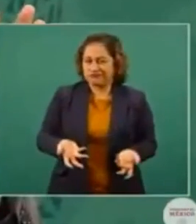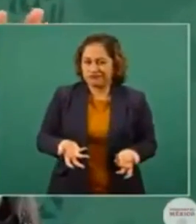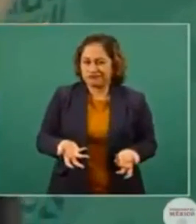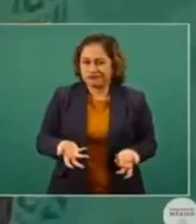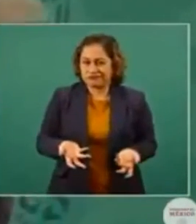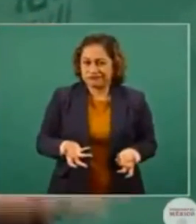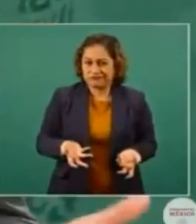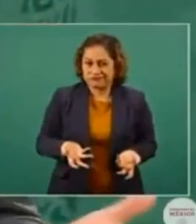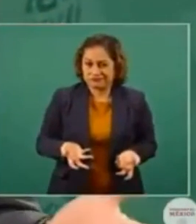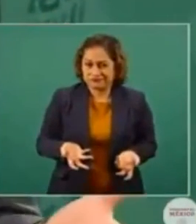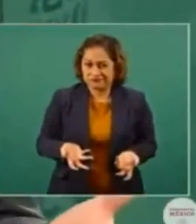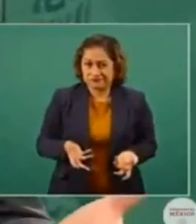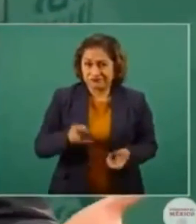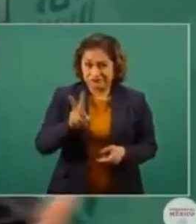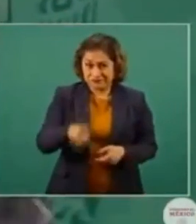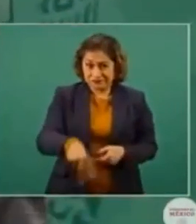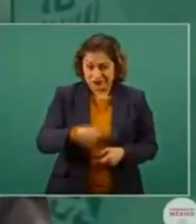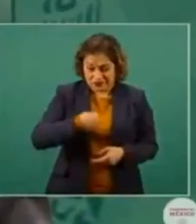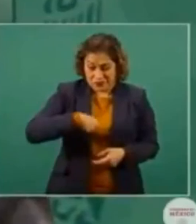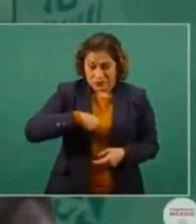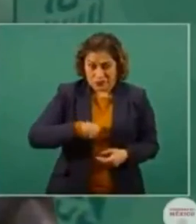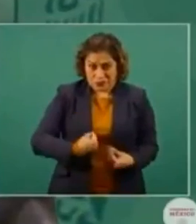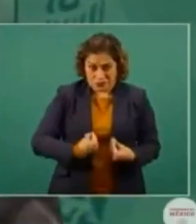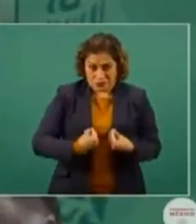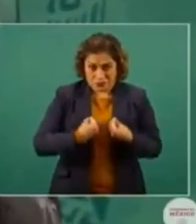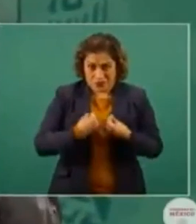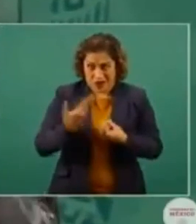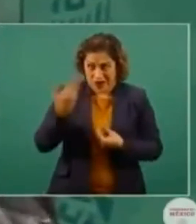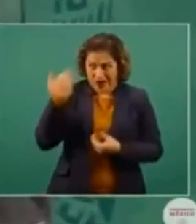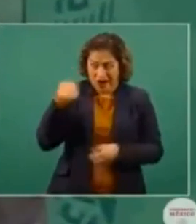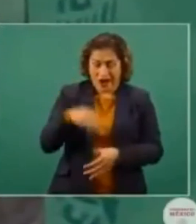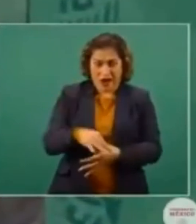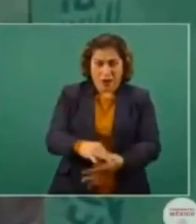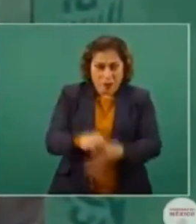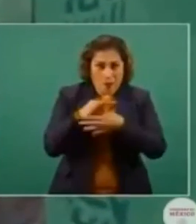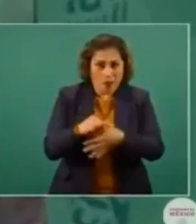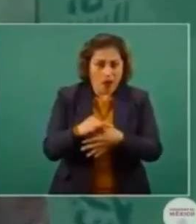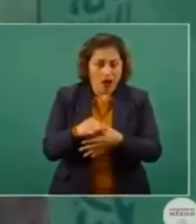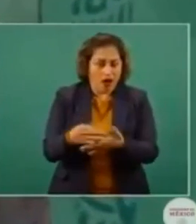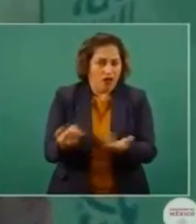Si nosotros padecimos eso durante años,